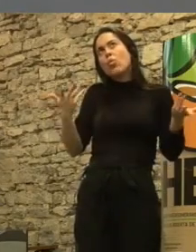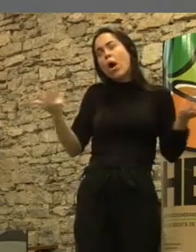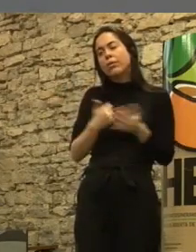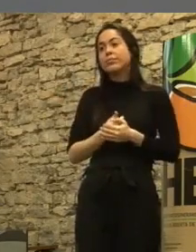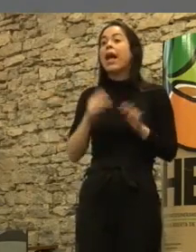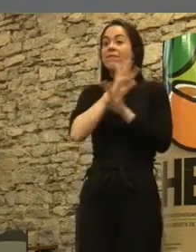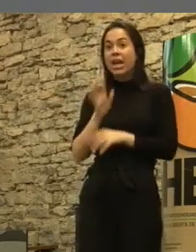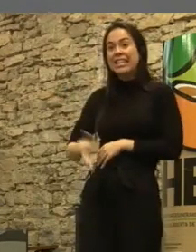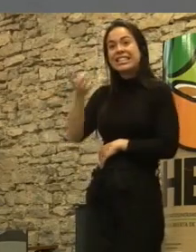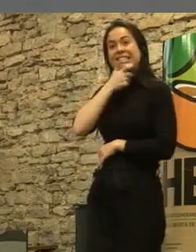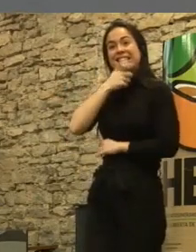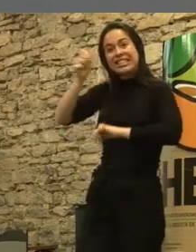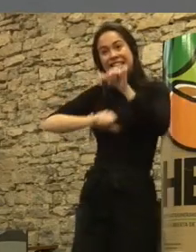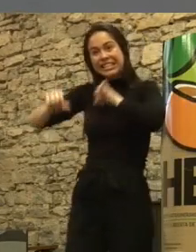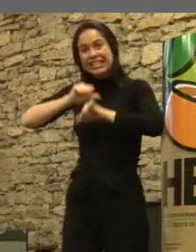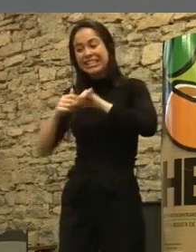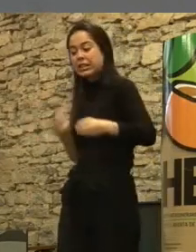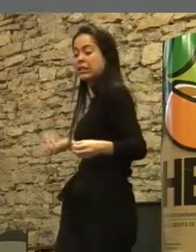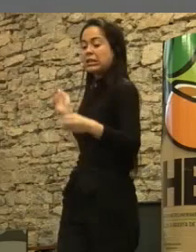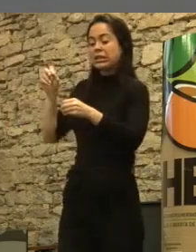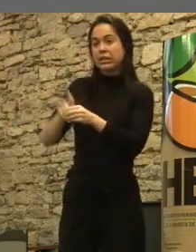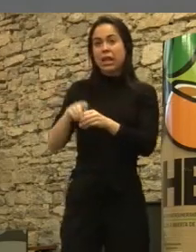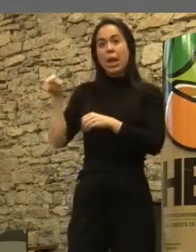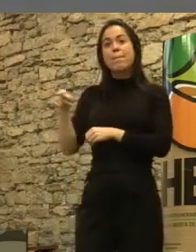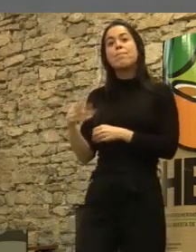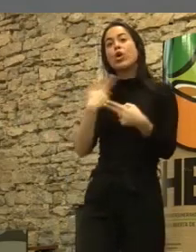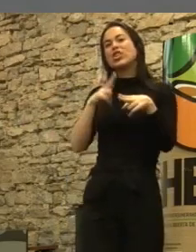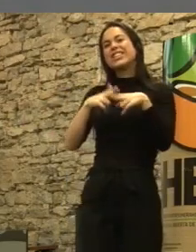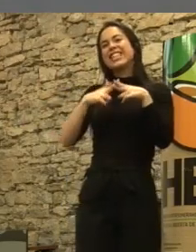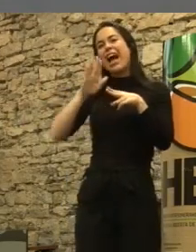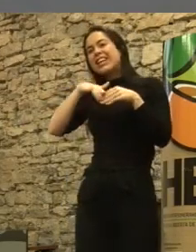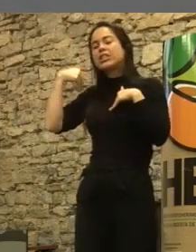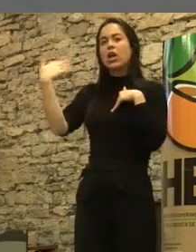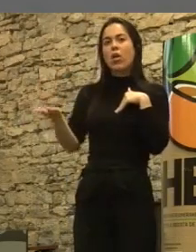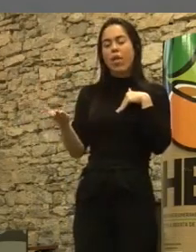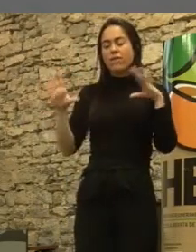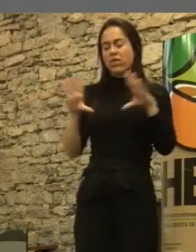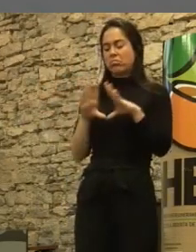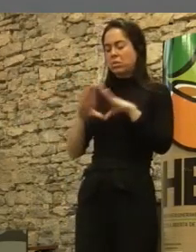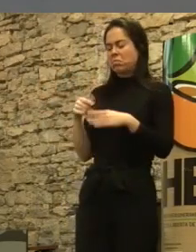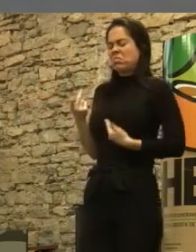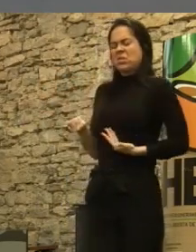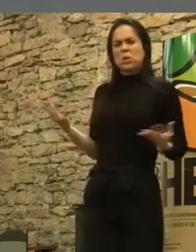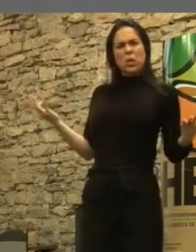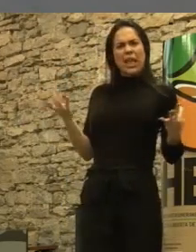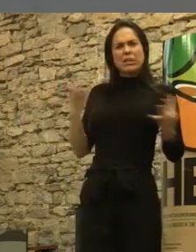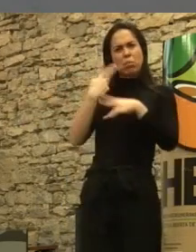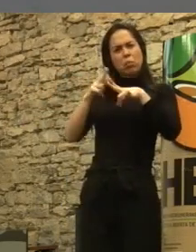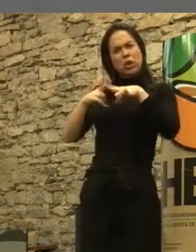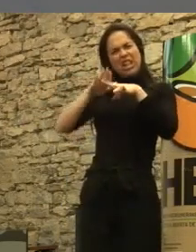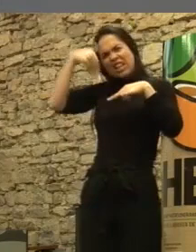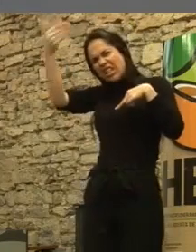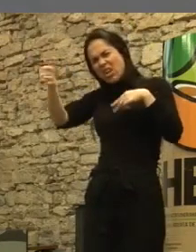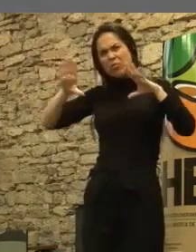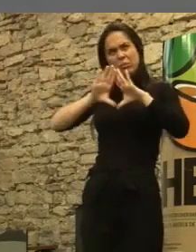que se llama Una Política Exterior Feminista. Y dice, ¿qué es esto? ¿Qué es una política exterior feminista? Y se da cuenta que son dos